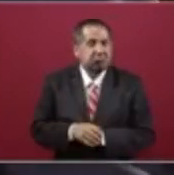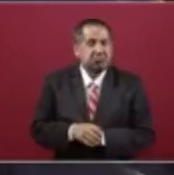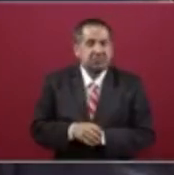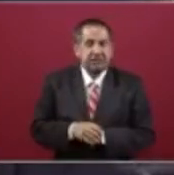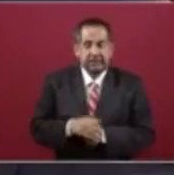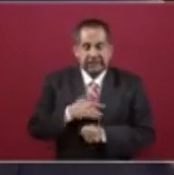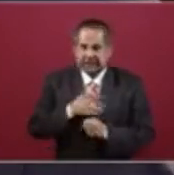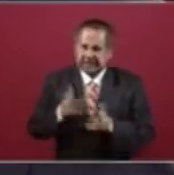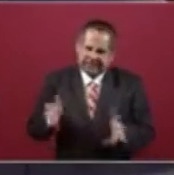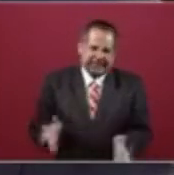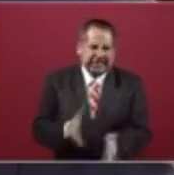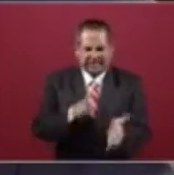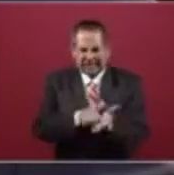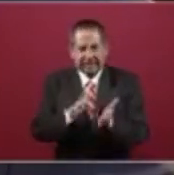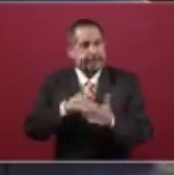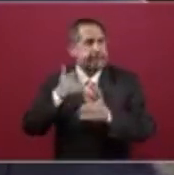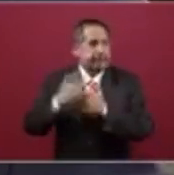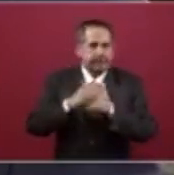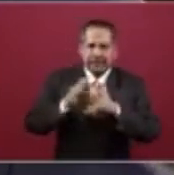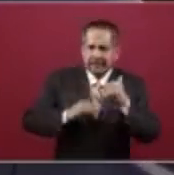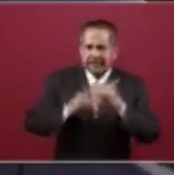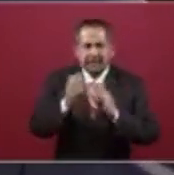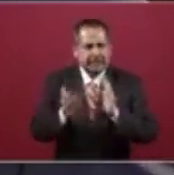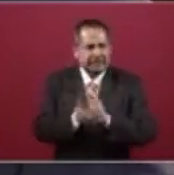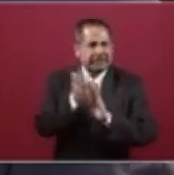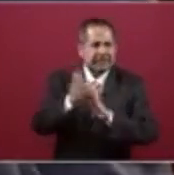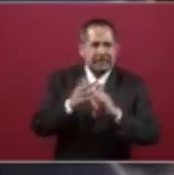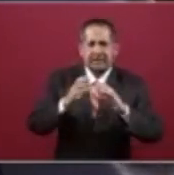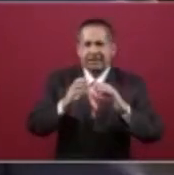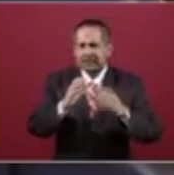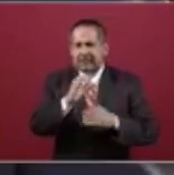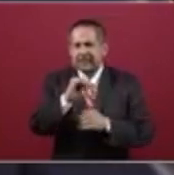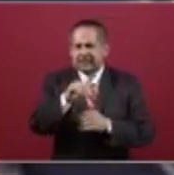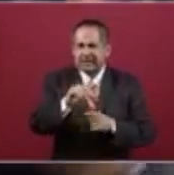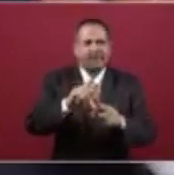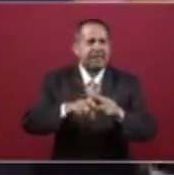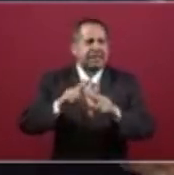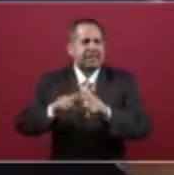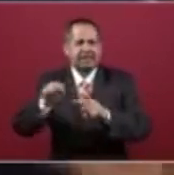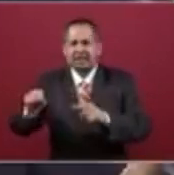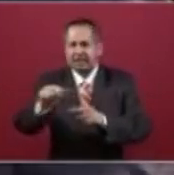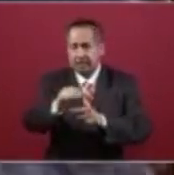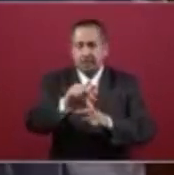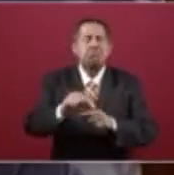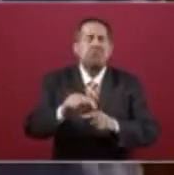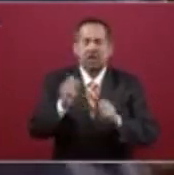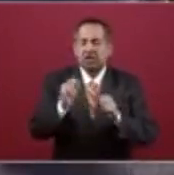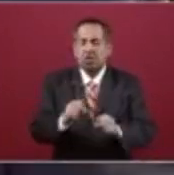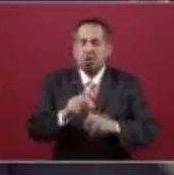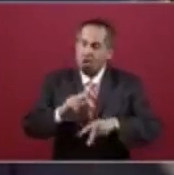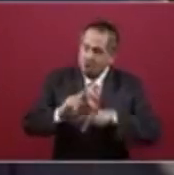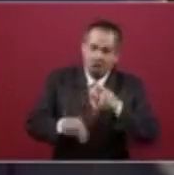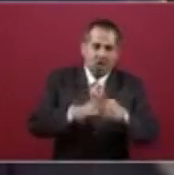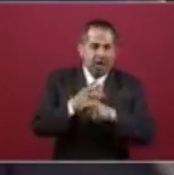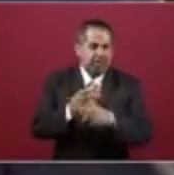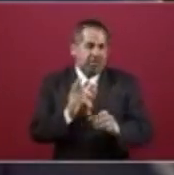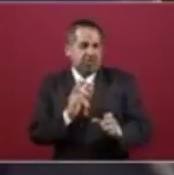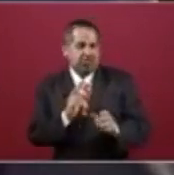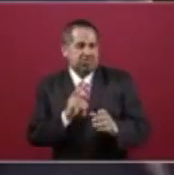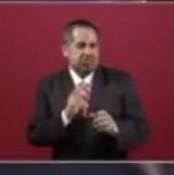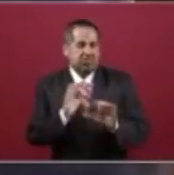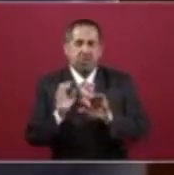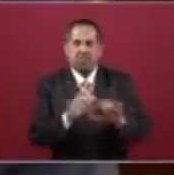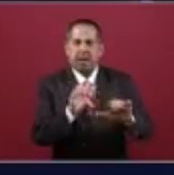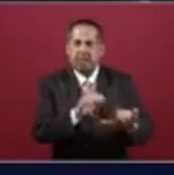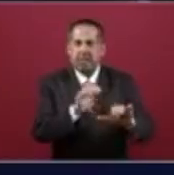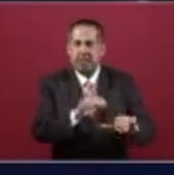se está impulsando la construcción de obra pública, de infraestructuras, va de nuevo a